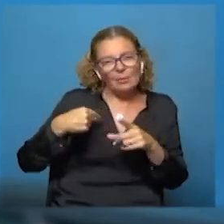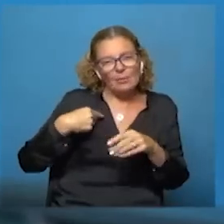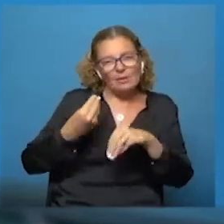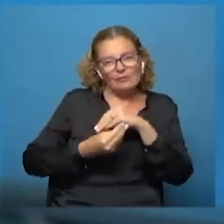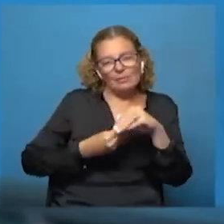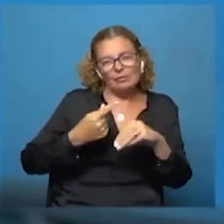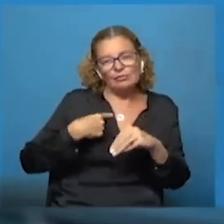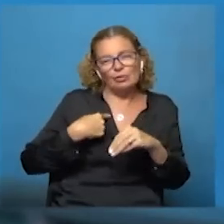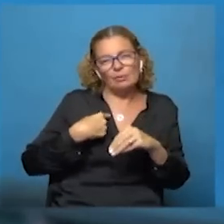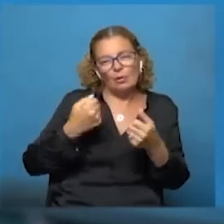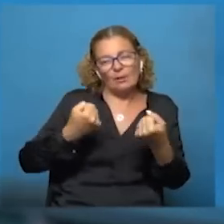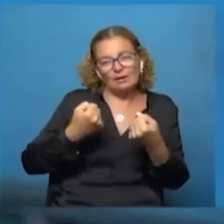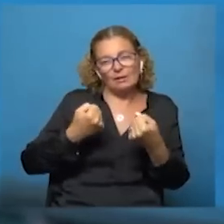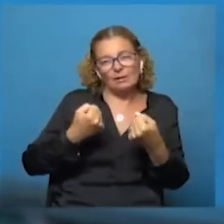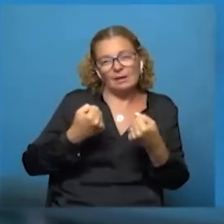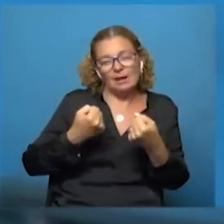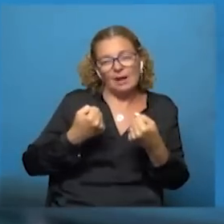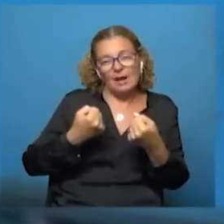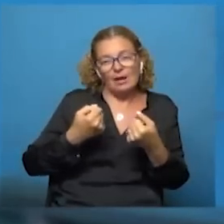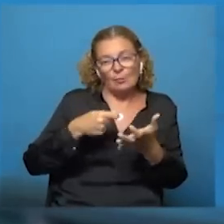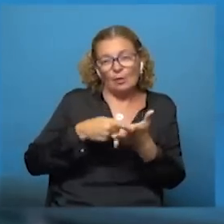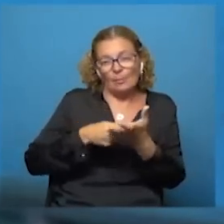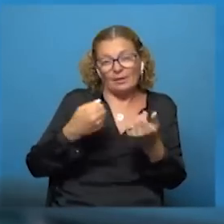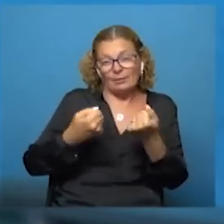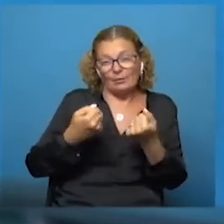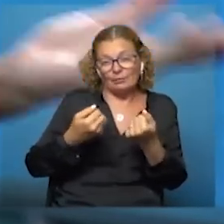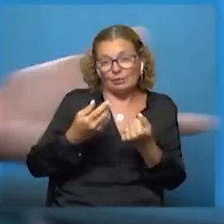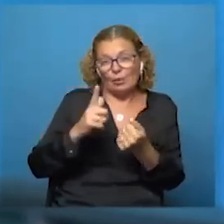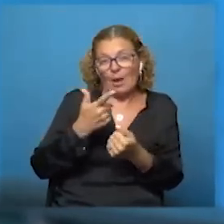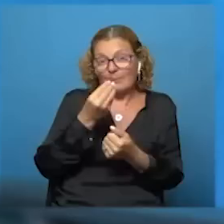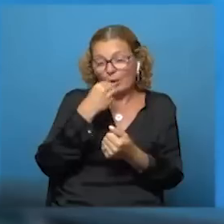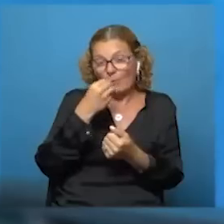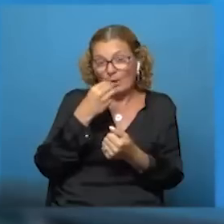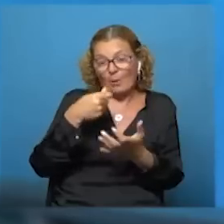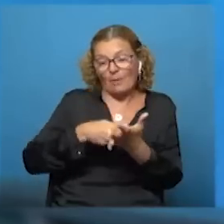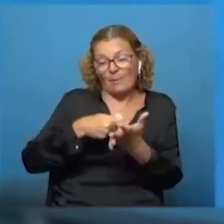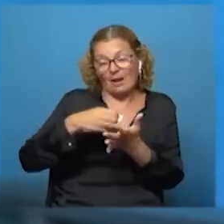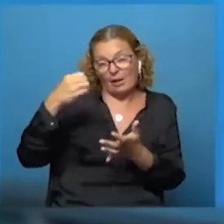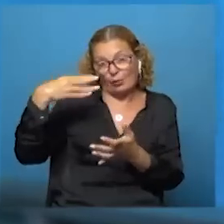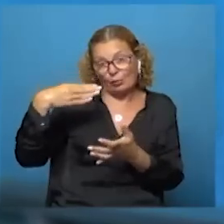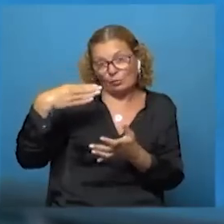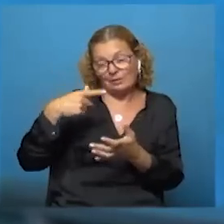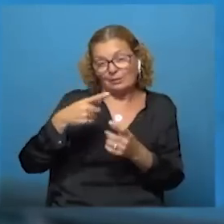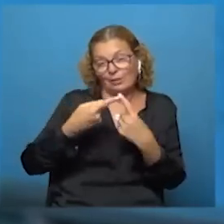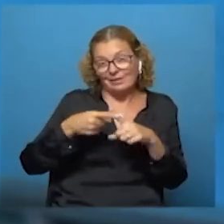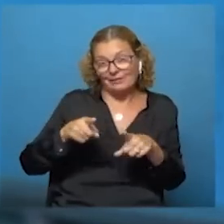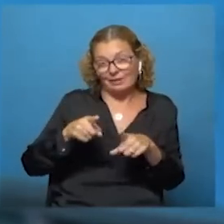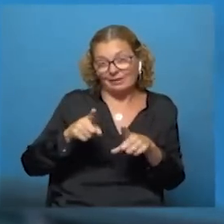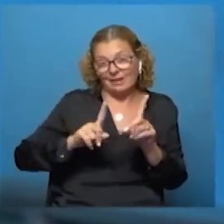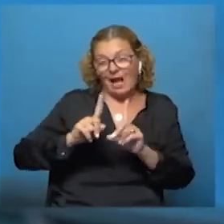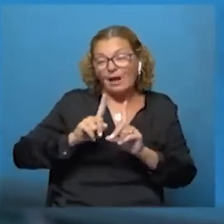familia Yo no me compraría un auto si no tengo para comer y está la tapa el libro o para apagar la luz y esa es una diferencia que tenemos